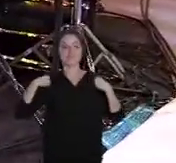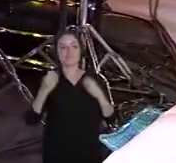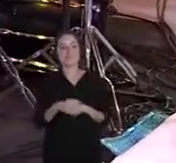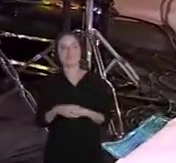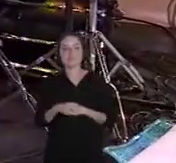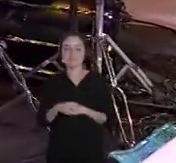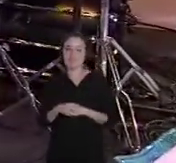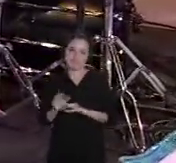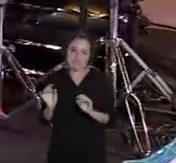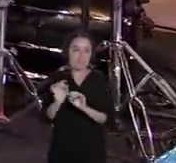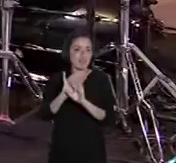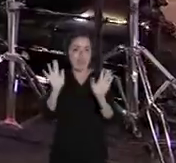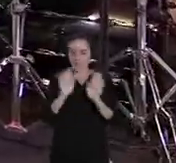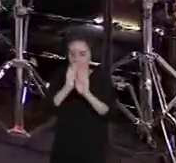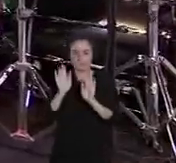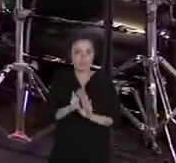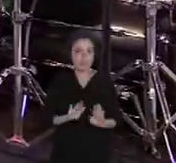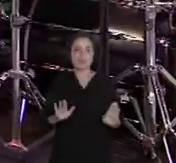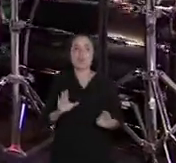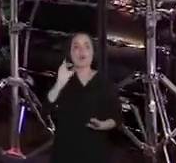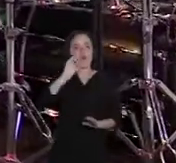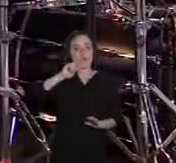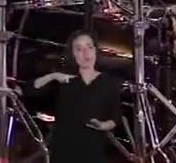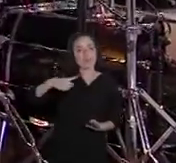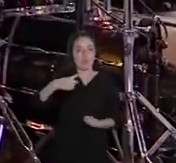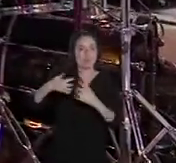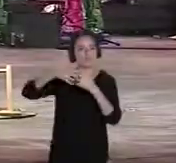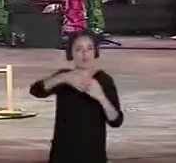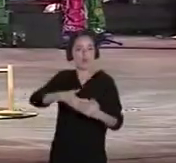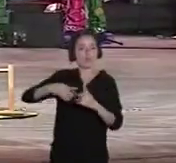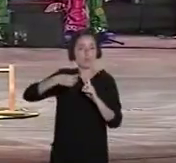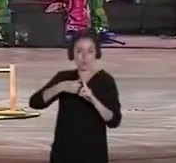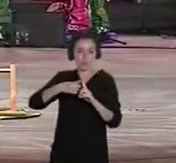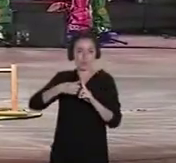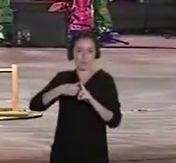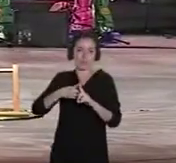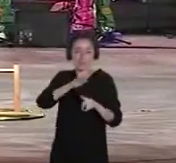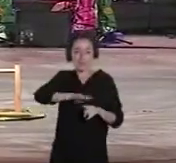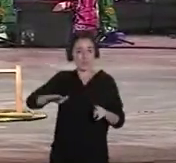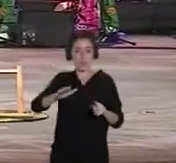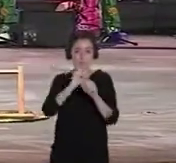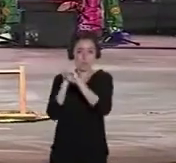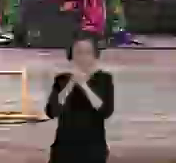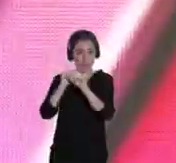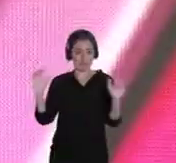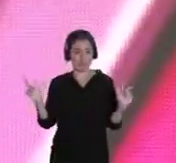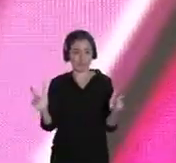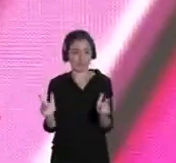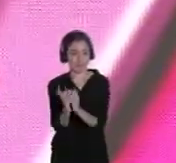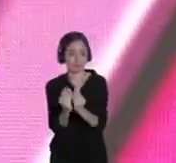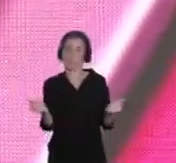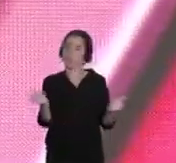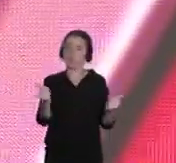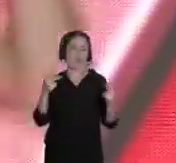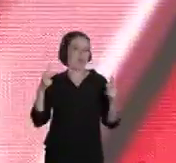y cómo no, para terminar, una ONG que luchará para jamás, jamás perder la cantera. La ONG del